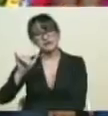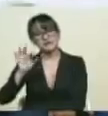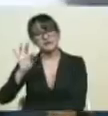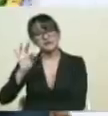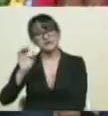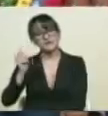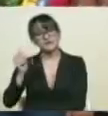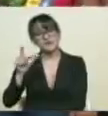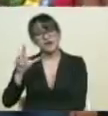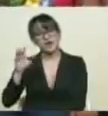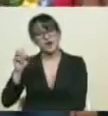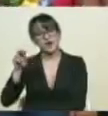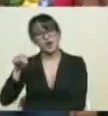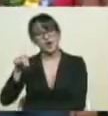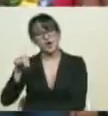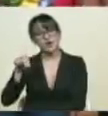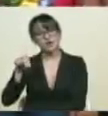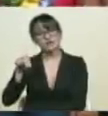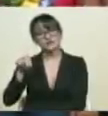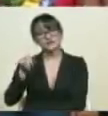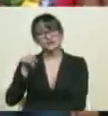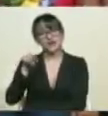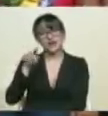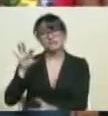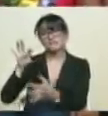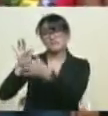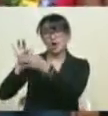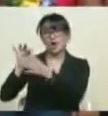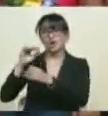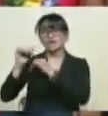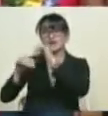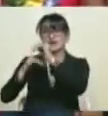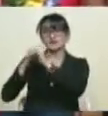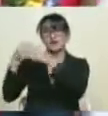El candidato del Fondo Monetario Internacional.